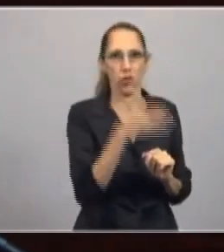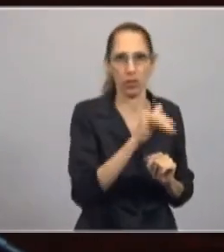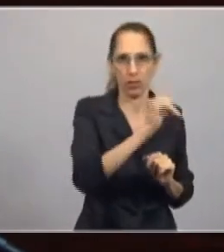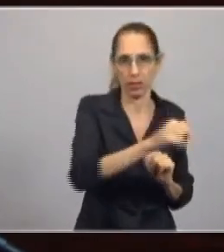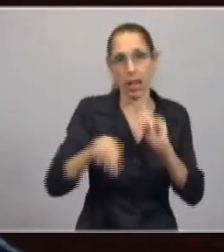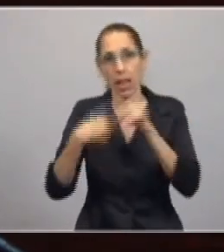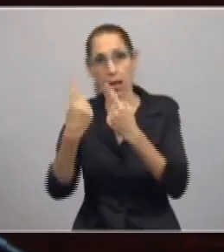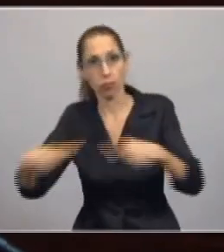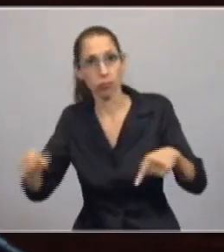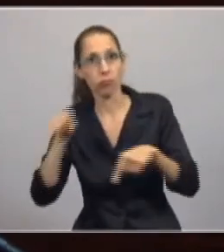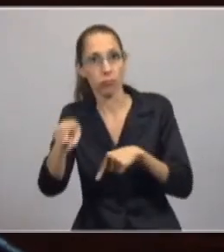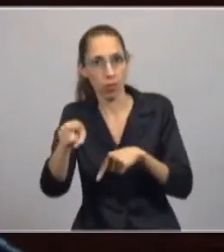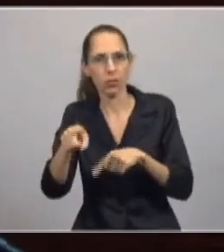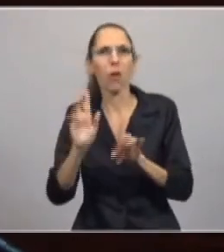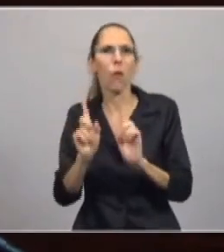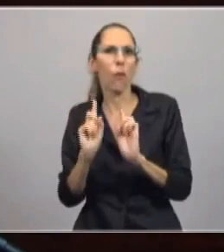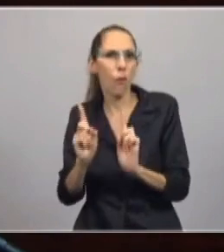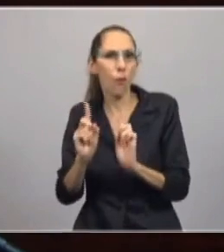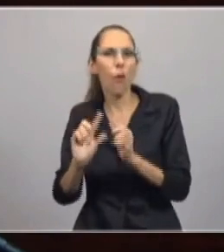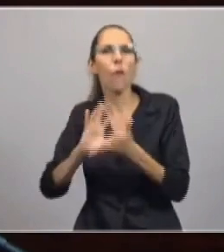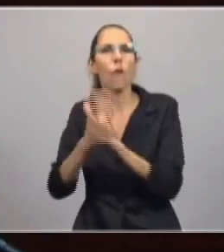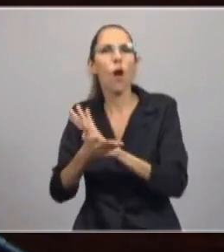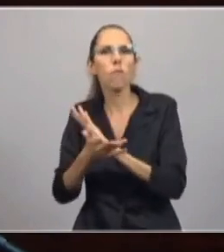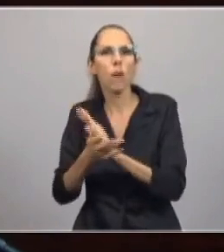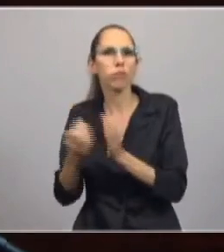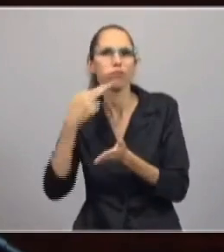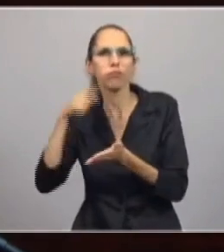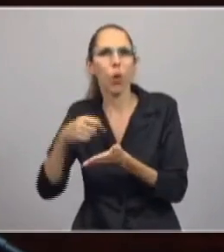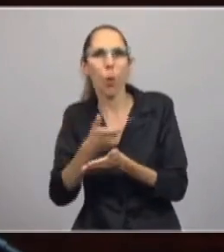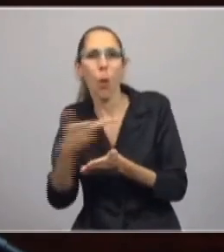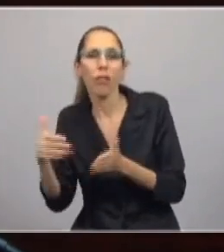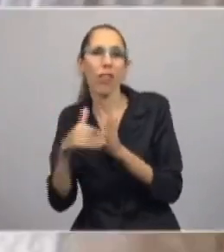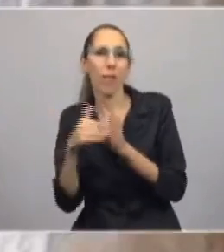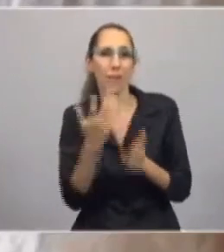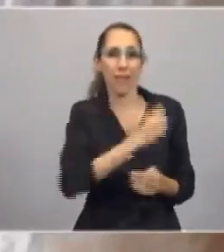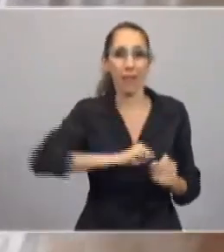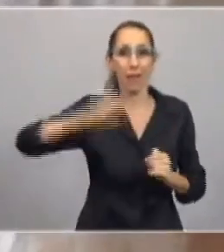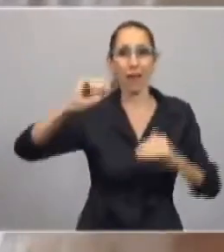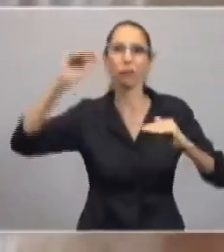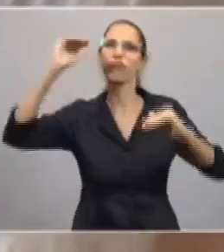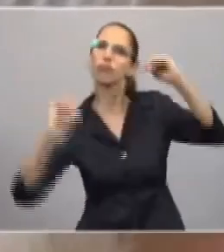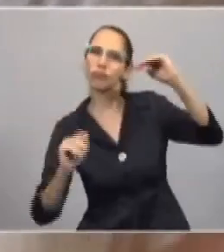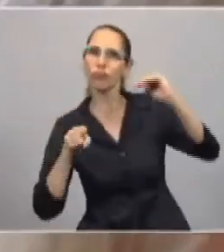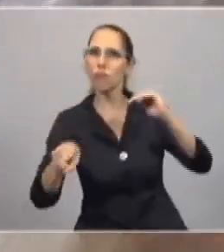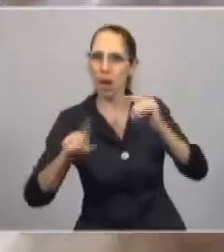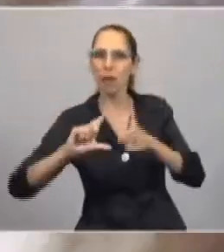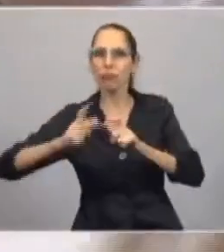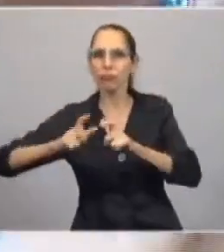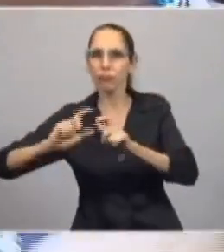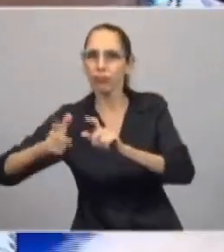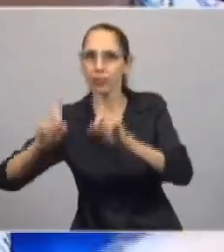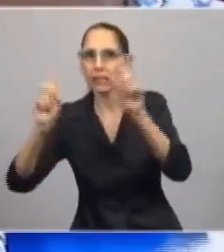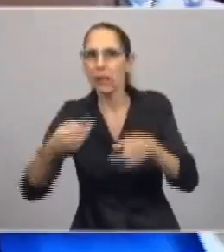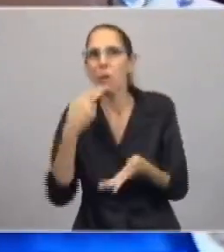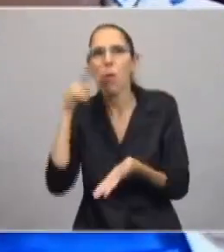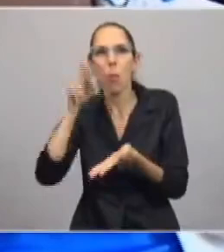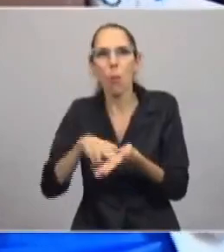restantes se sostiene un incremento por debajo de la inflación y también la actualización de los